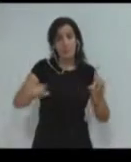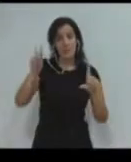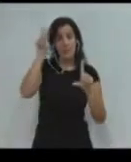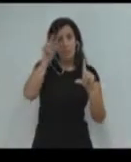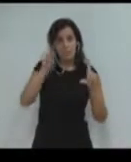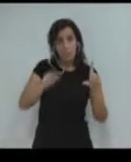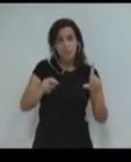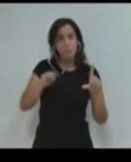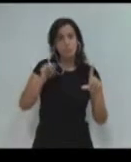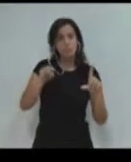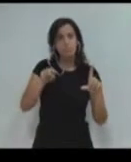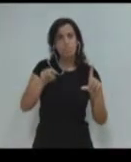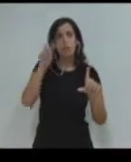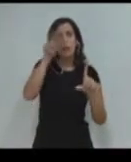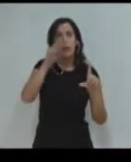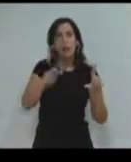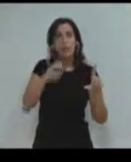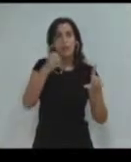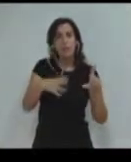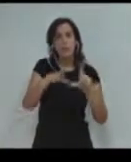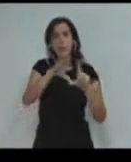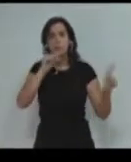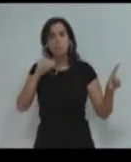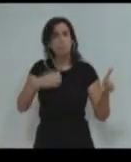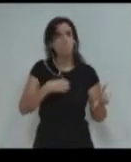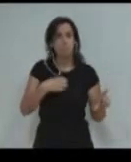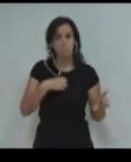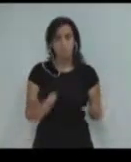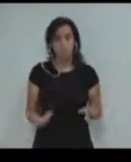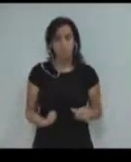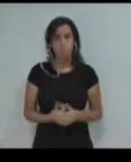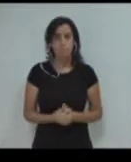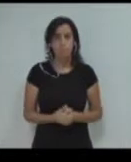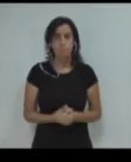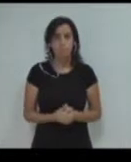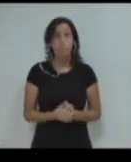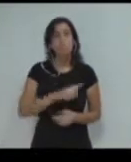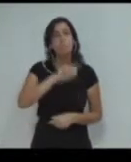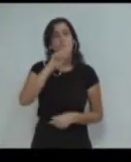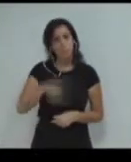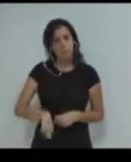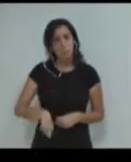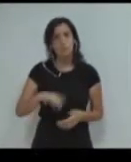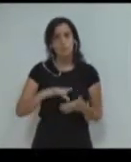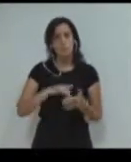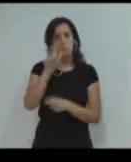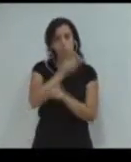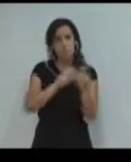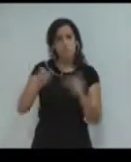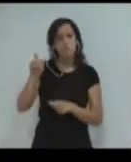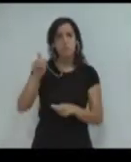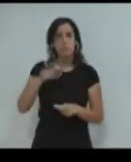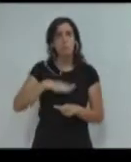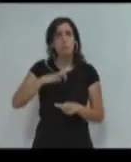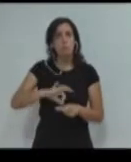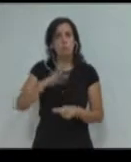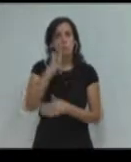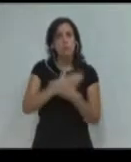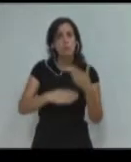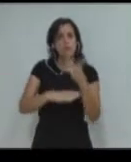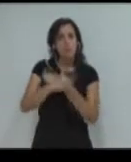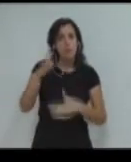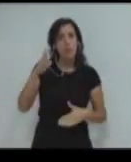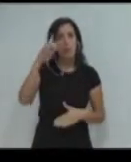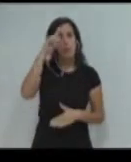no puede leer de forma comprensible ese documento, ¿no? A su vez también hay personas que tienen una